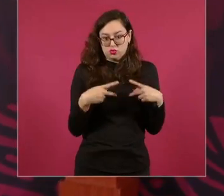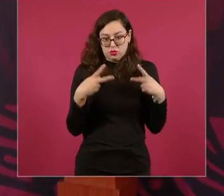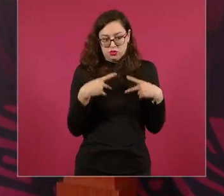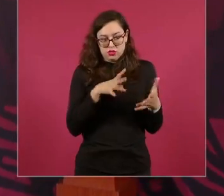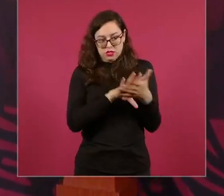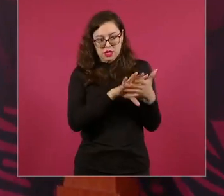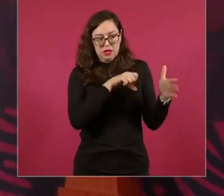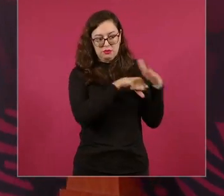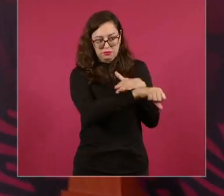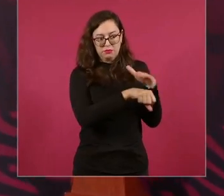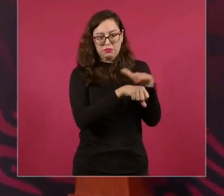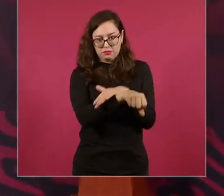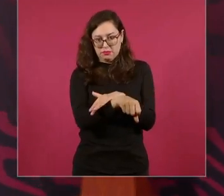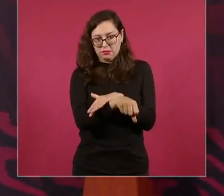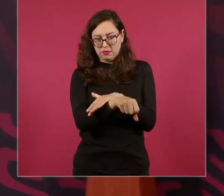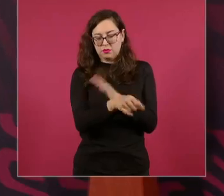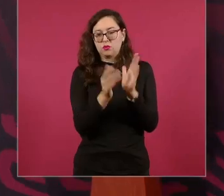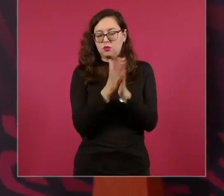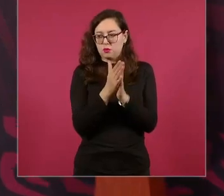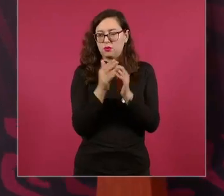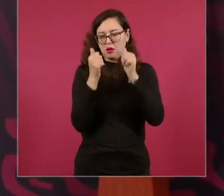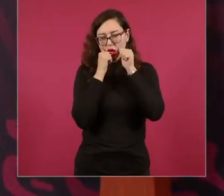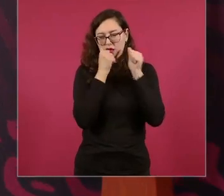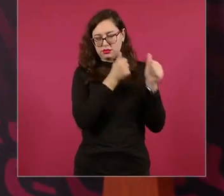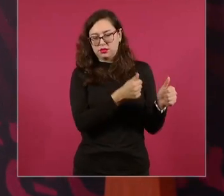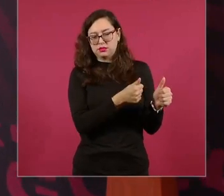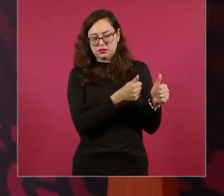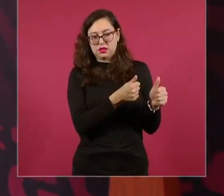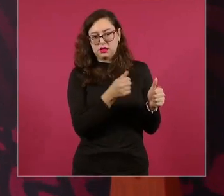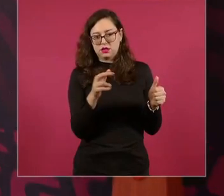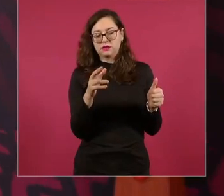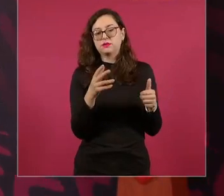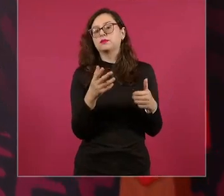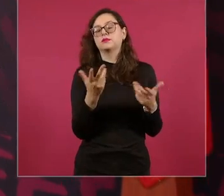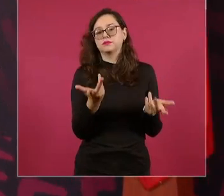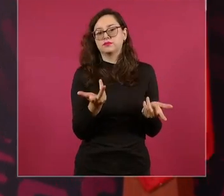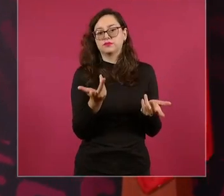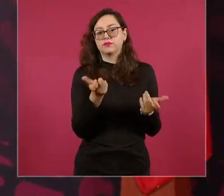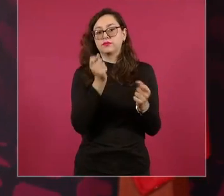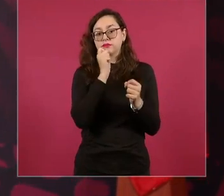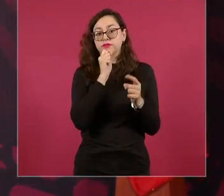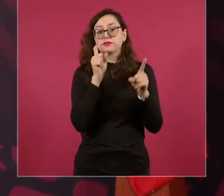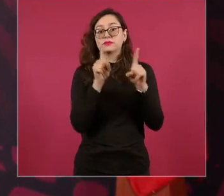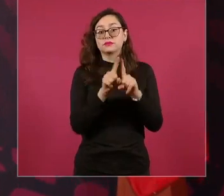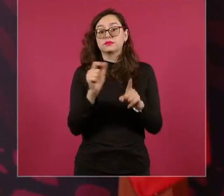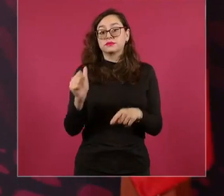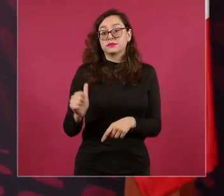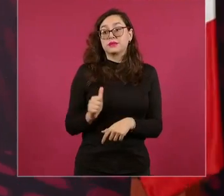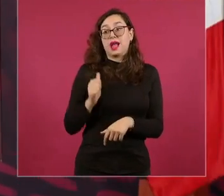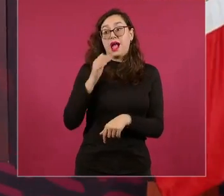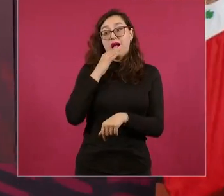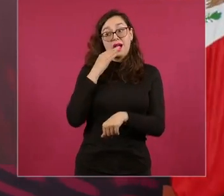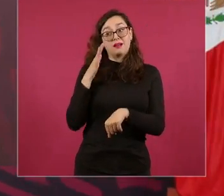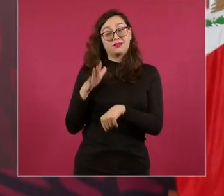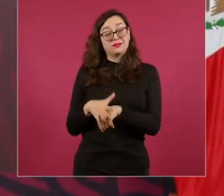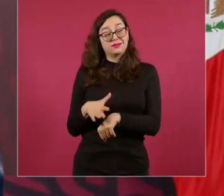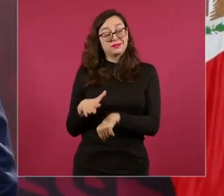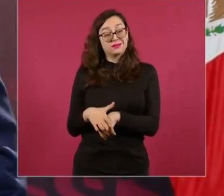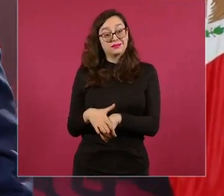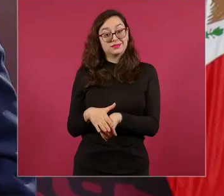abusos y de las personas que están detenidas ahí también aprovecho ahora